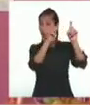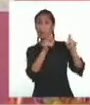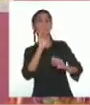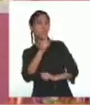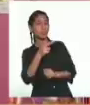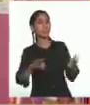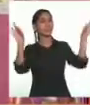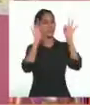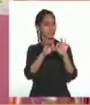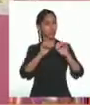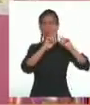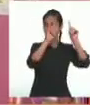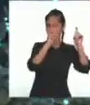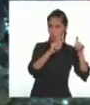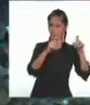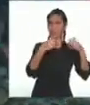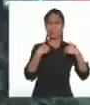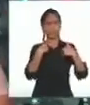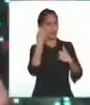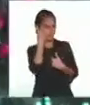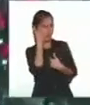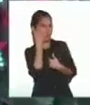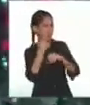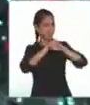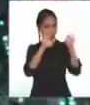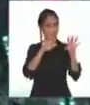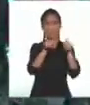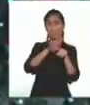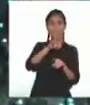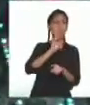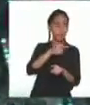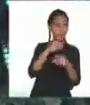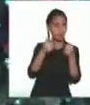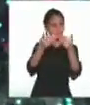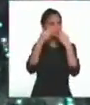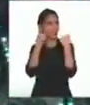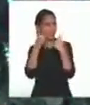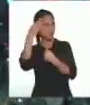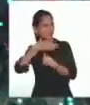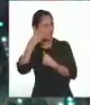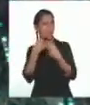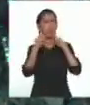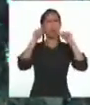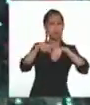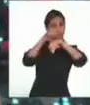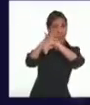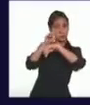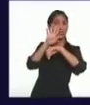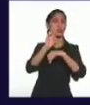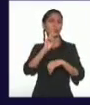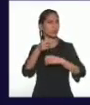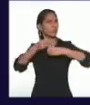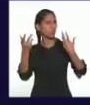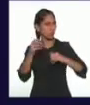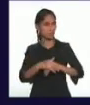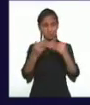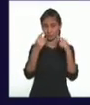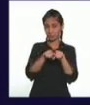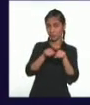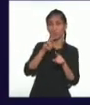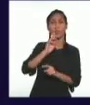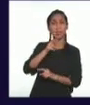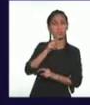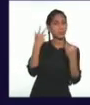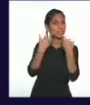preguntas, pero también las respuestas. Es cierto, y por eso ahora les voy a dar unos consejos sobre cómo deberían ser las respuestas. Las